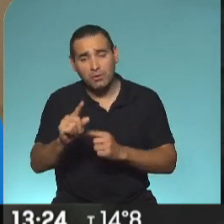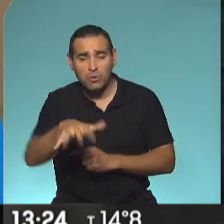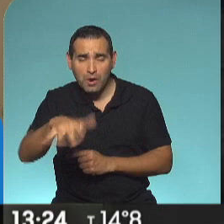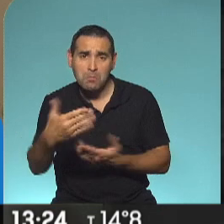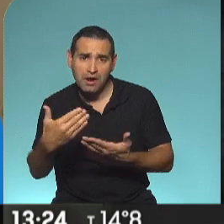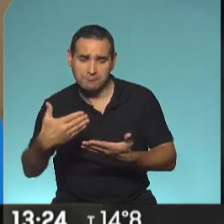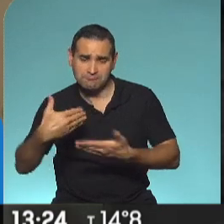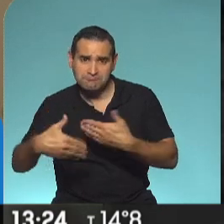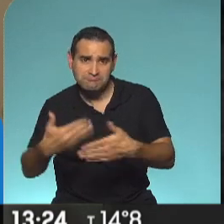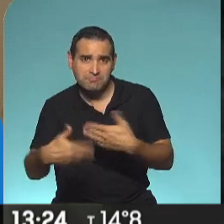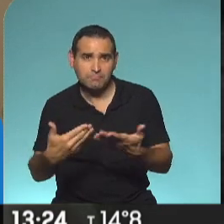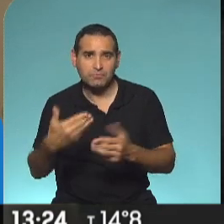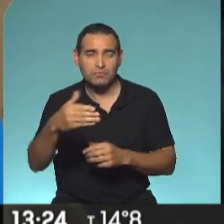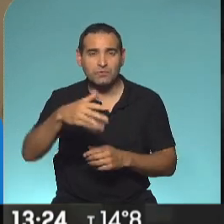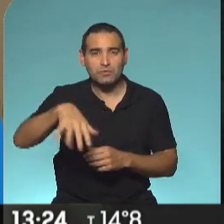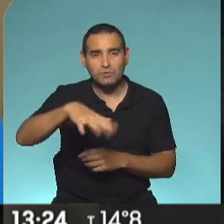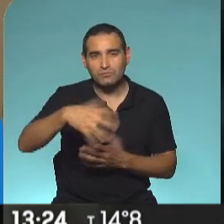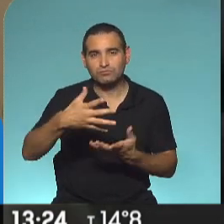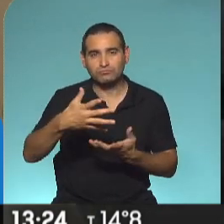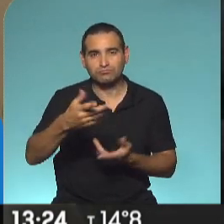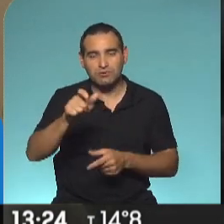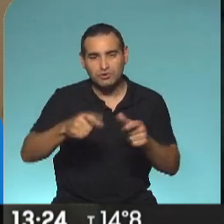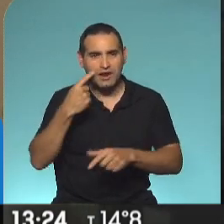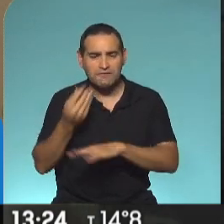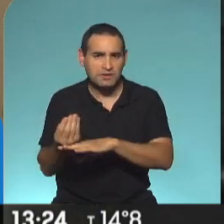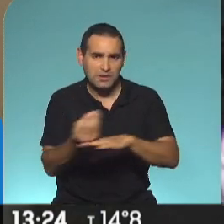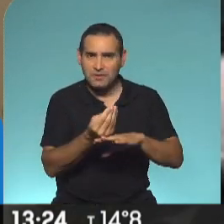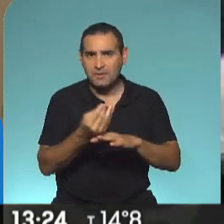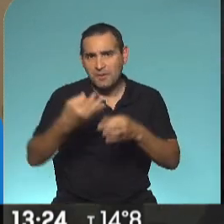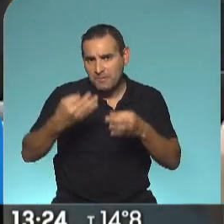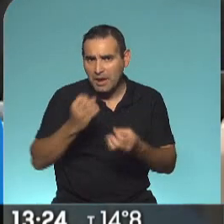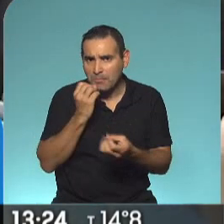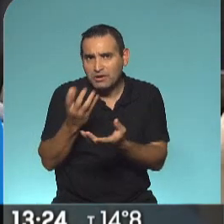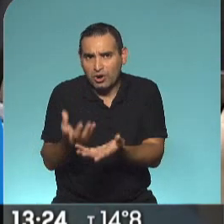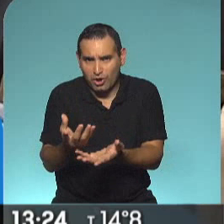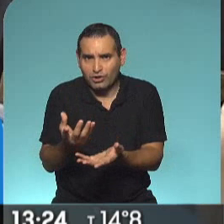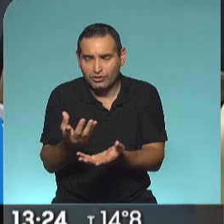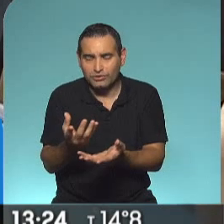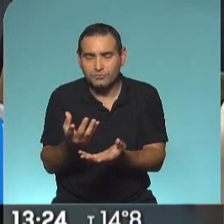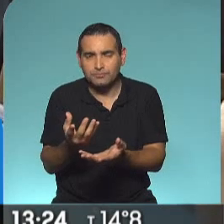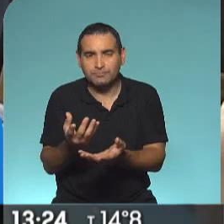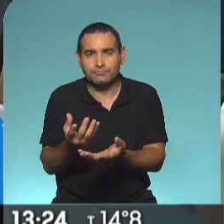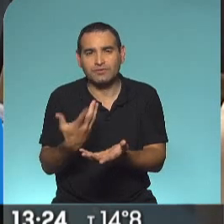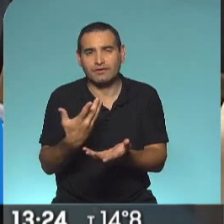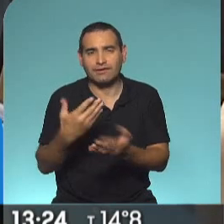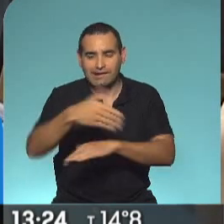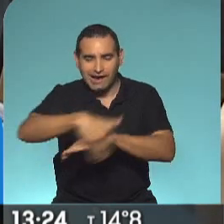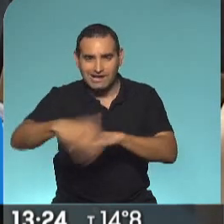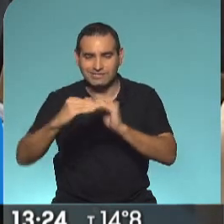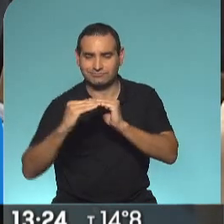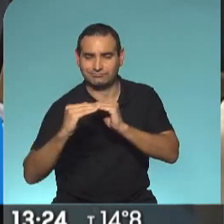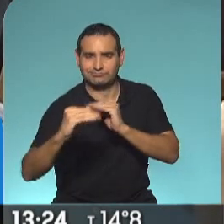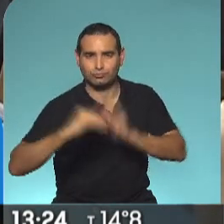desarrollar lugares, un hábitat donde vivir mucho mejor, con calles,